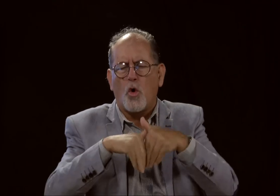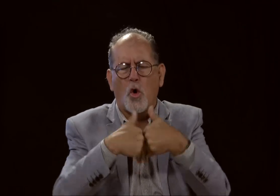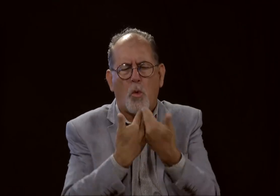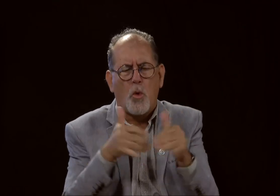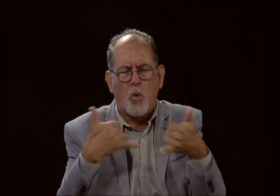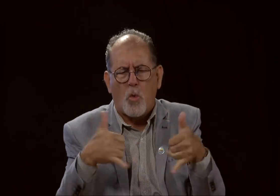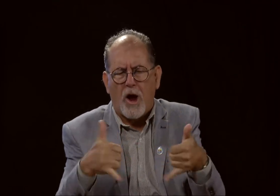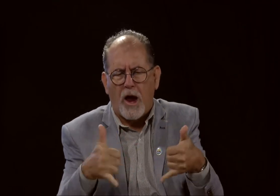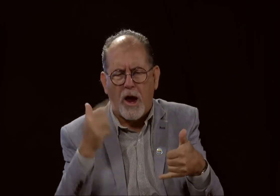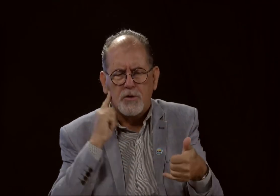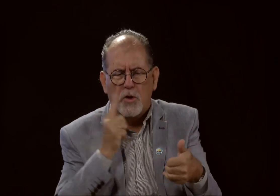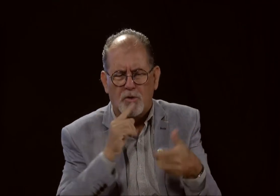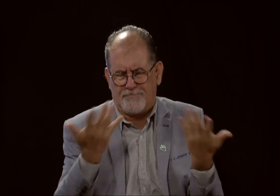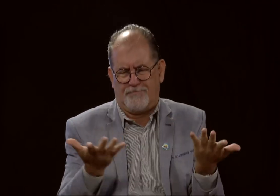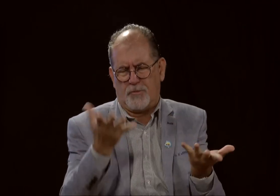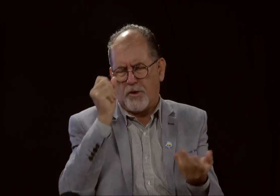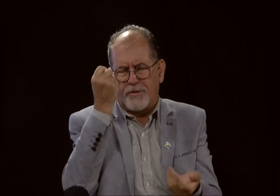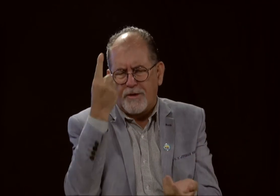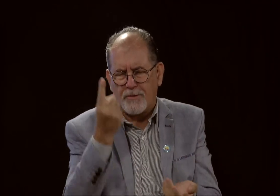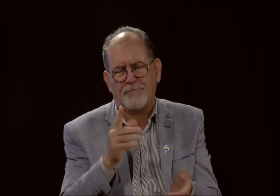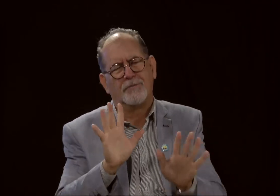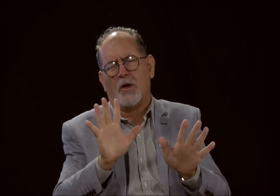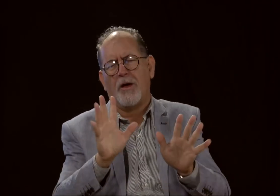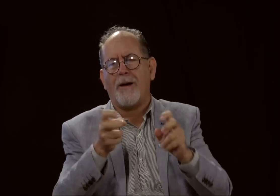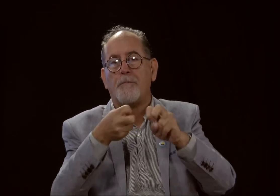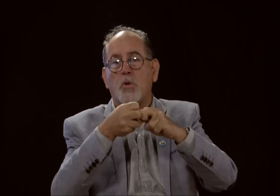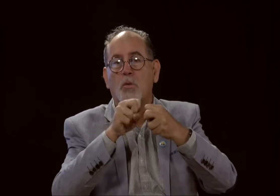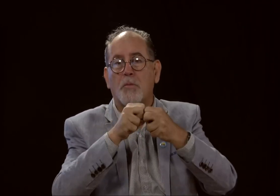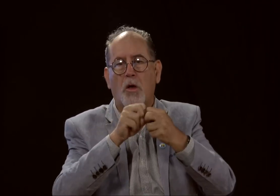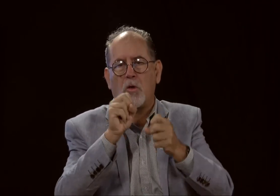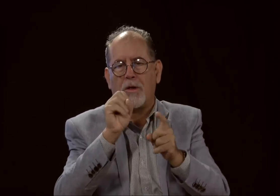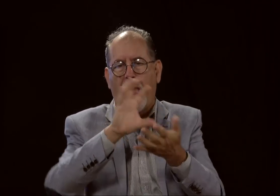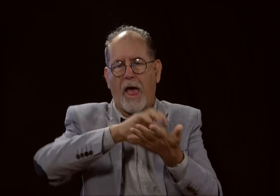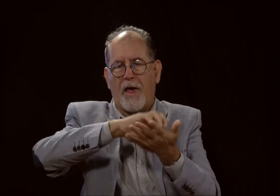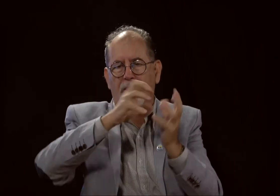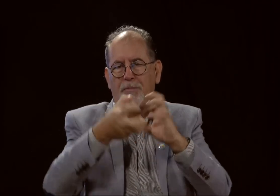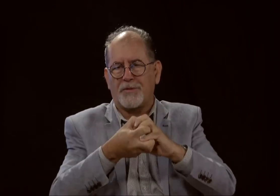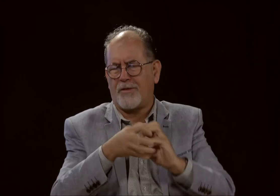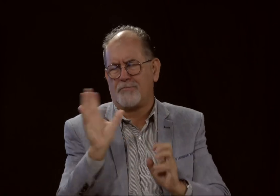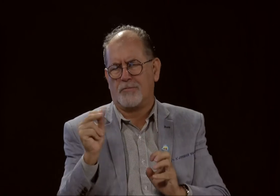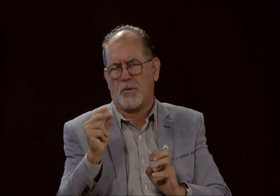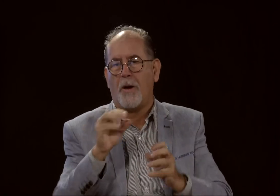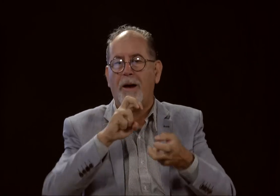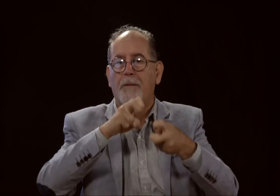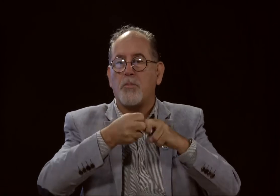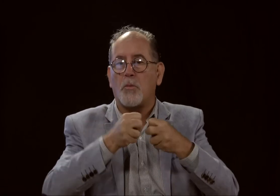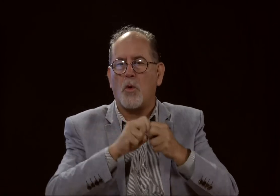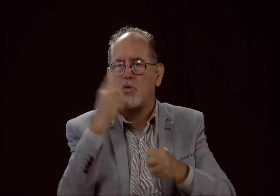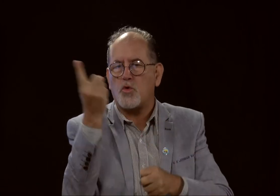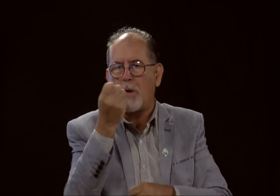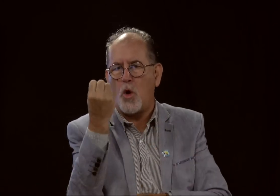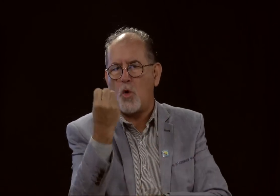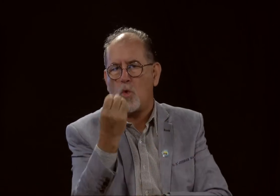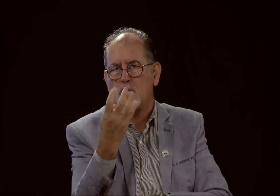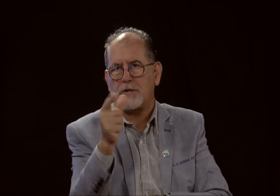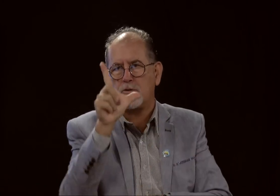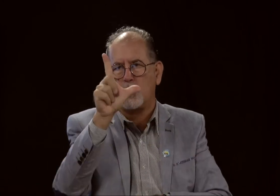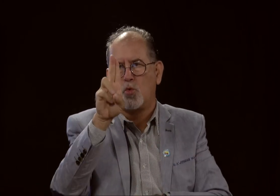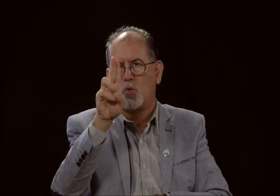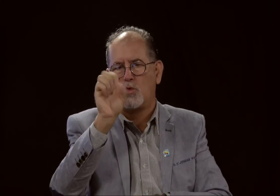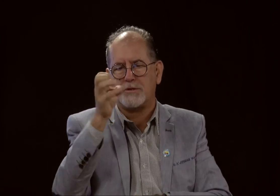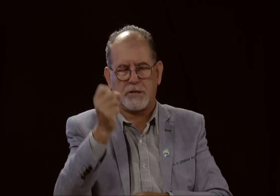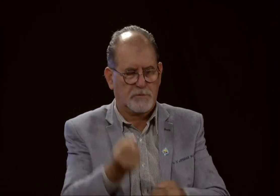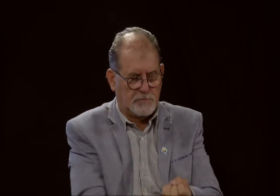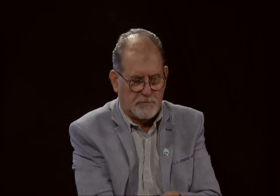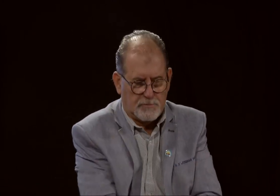Hay un poco de confusión en el gobierno, en las personas. Necesitamos entender que las